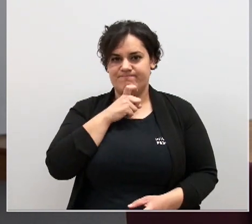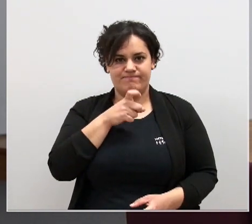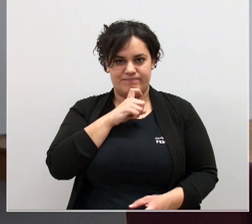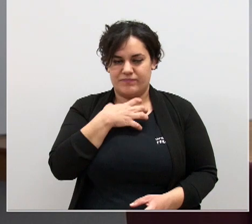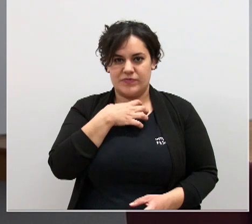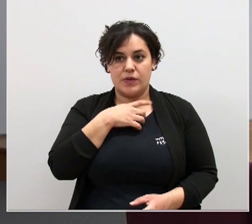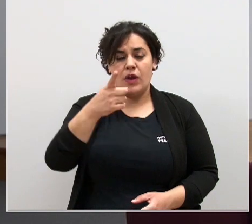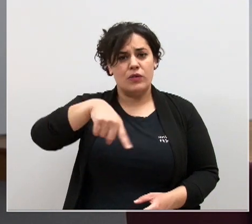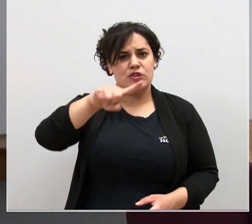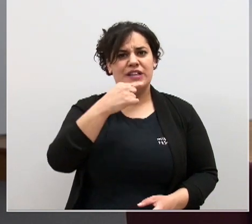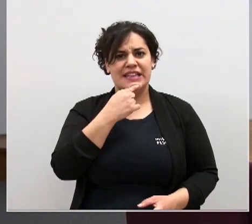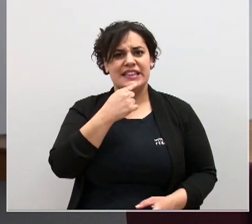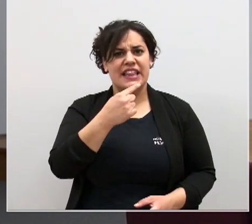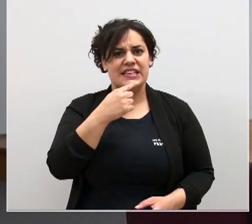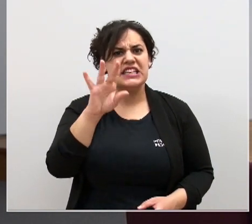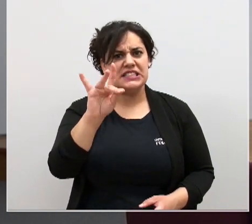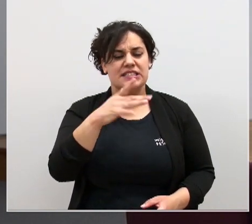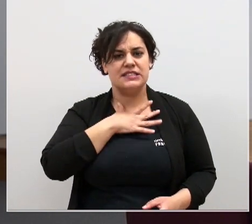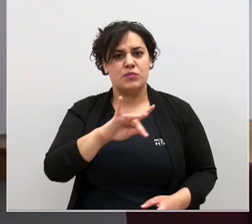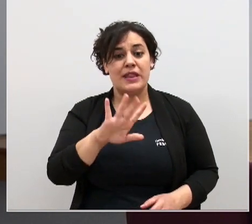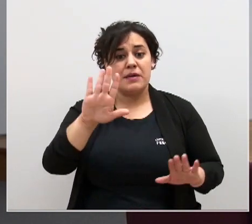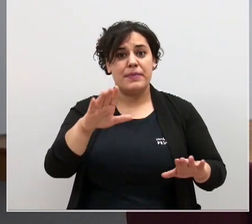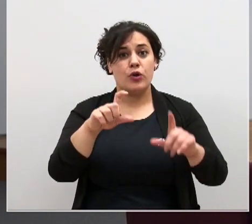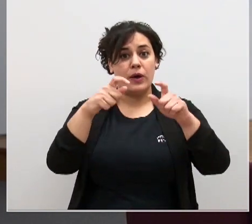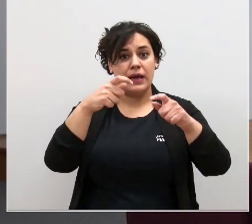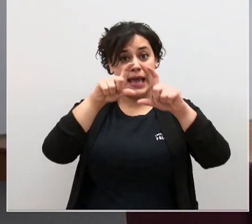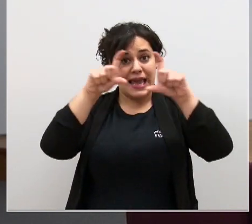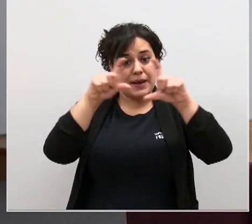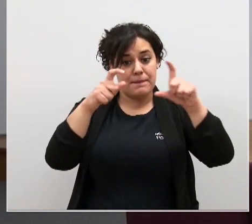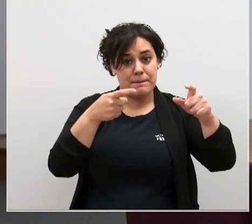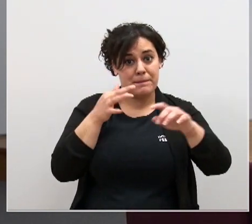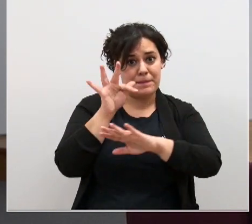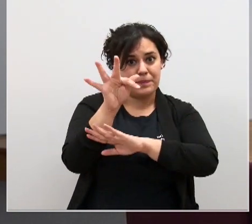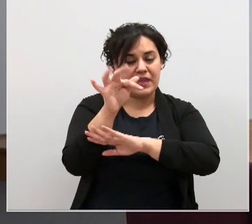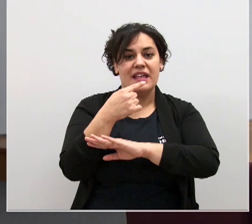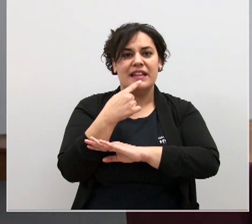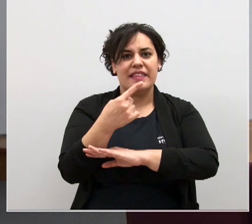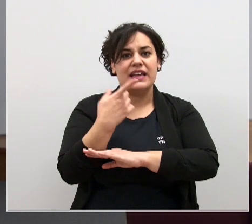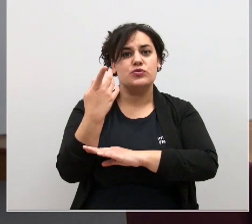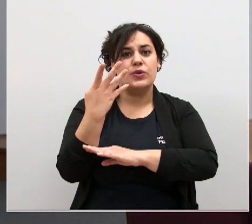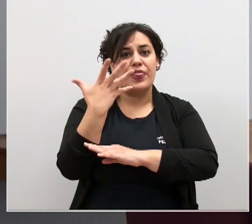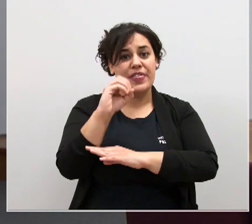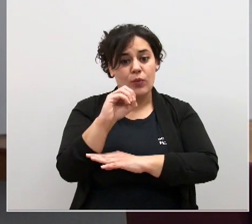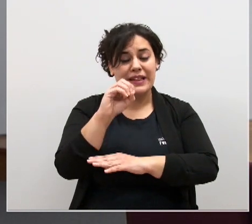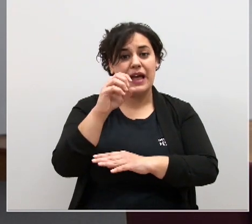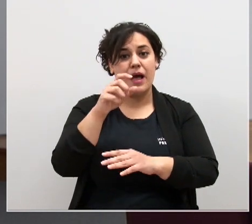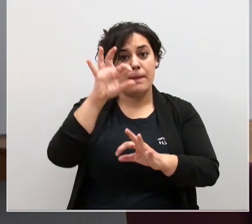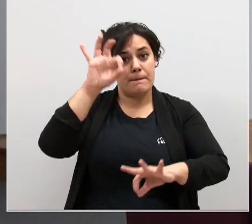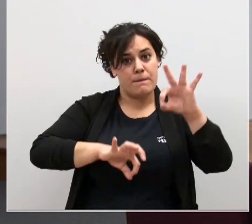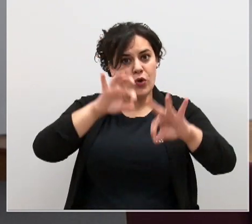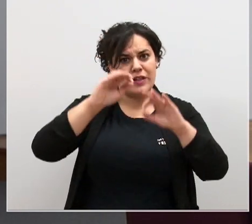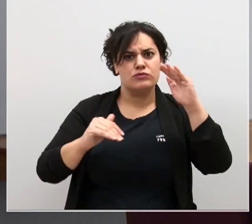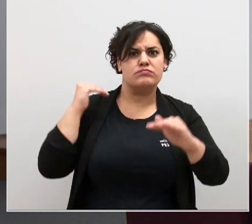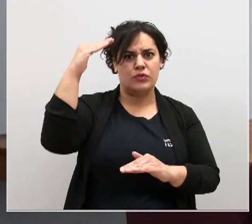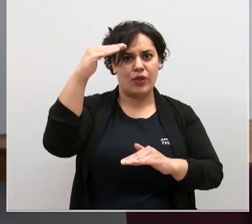por coronavirus, pero las funerarias dicen que el número de fallecidos es hasta un 40% superior al recogido por la